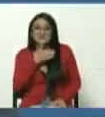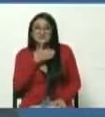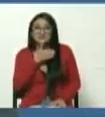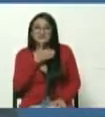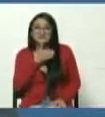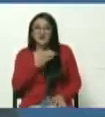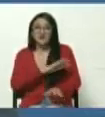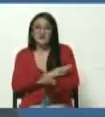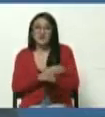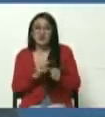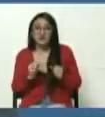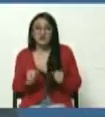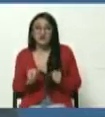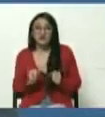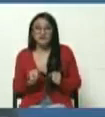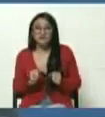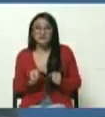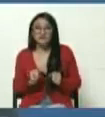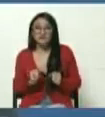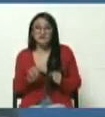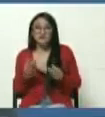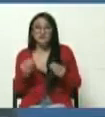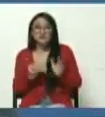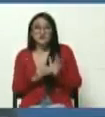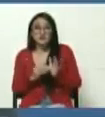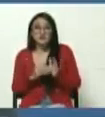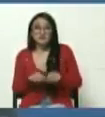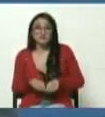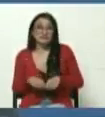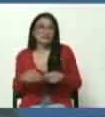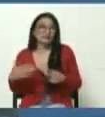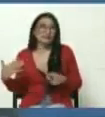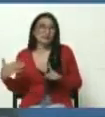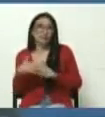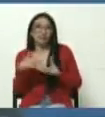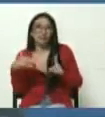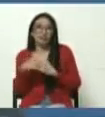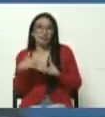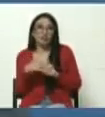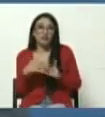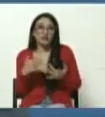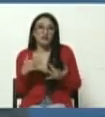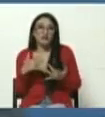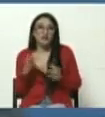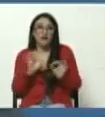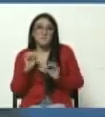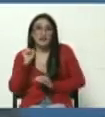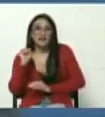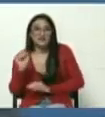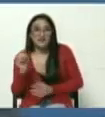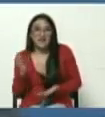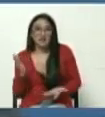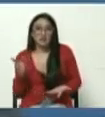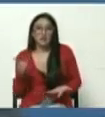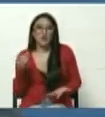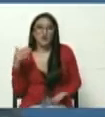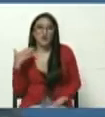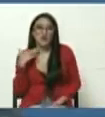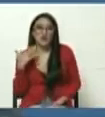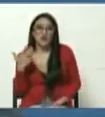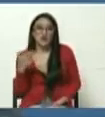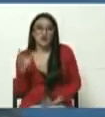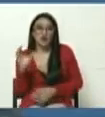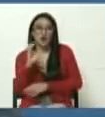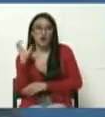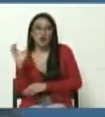de su fortaleza. Muchas veces fueron atropellados, amenazados en Colombia,